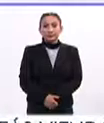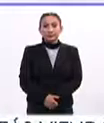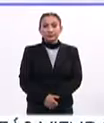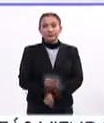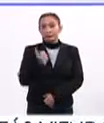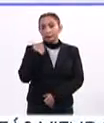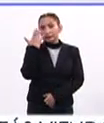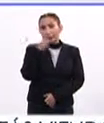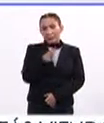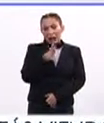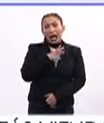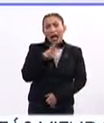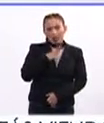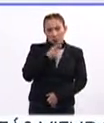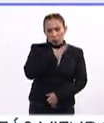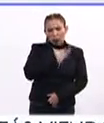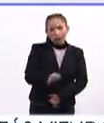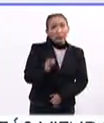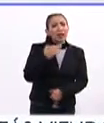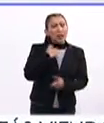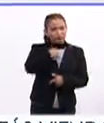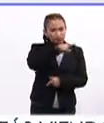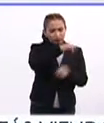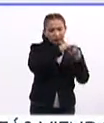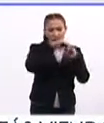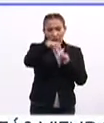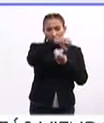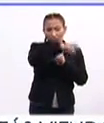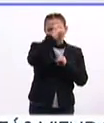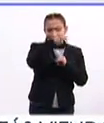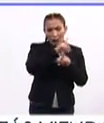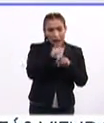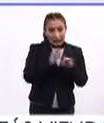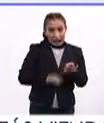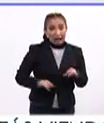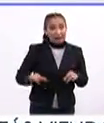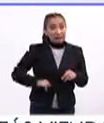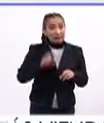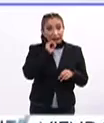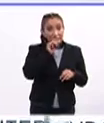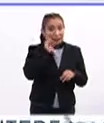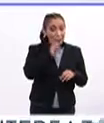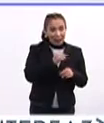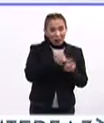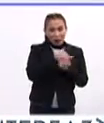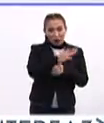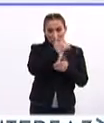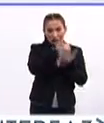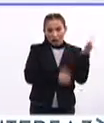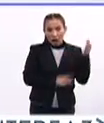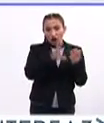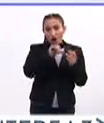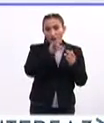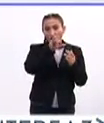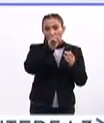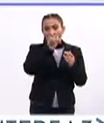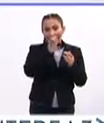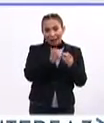y saber que sí hay la capacidad de las instancias nacionales, que eso es algo muy interesante también de este informe del Colegio de la Frontera